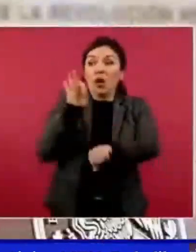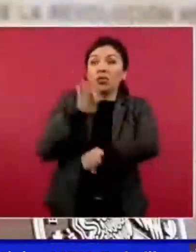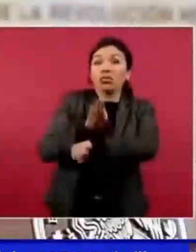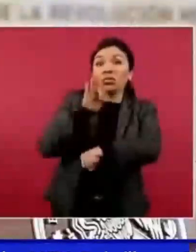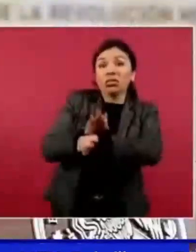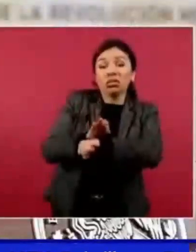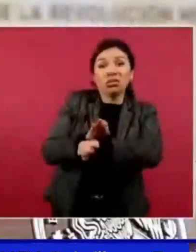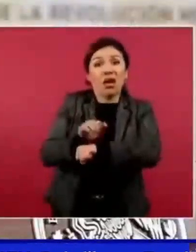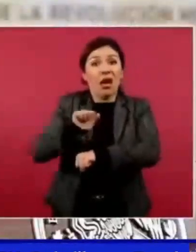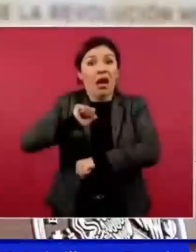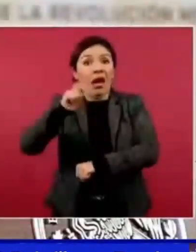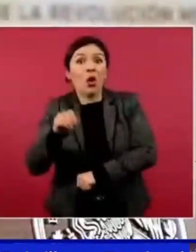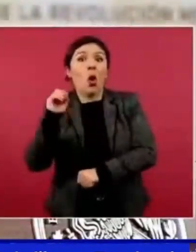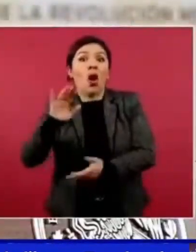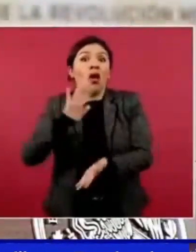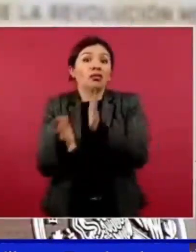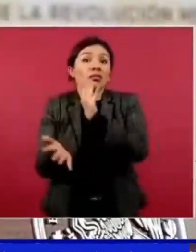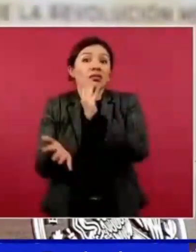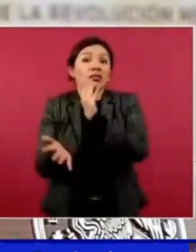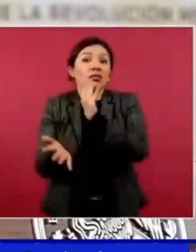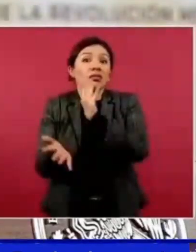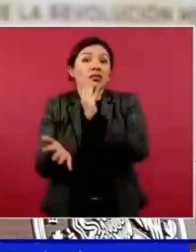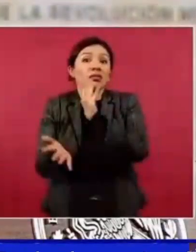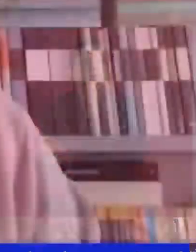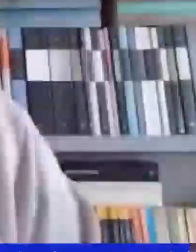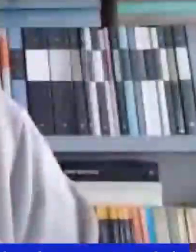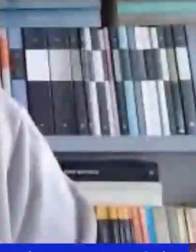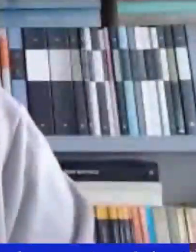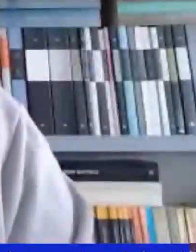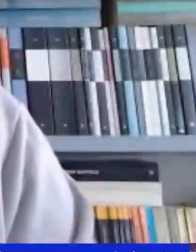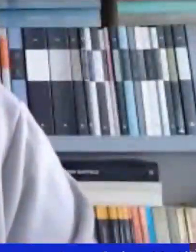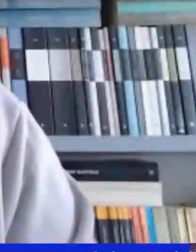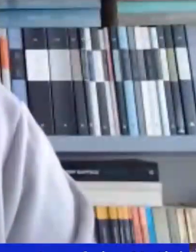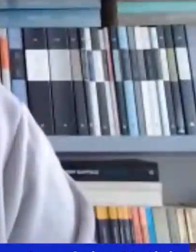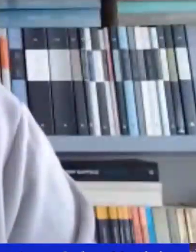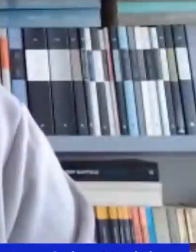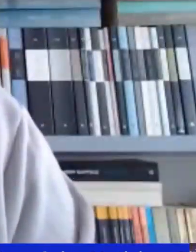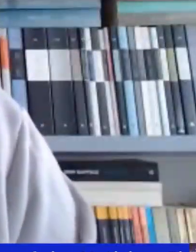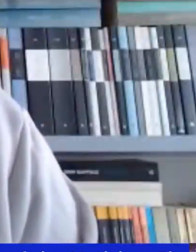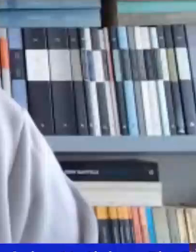Francisco Zarco, que puede hablar de Manuel Paino, que puede hablar